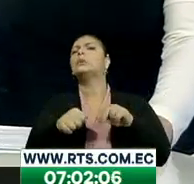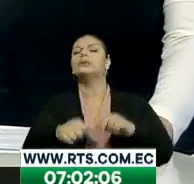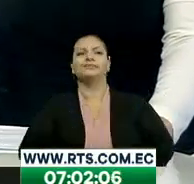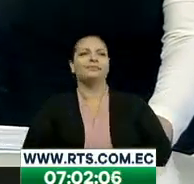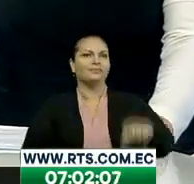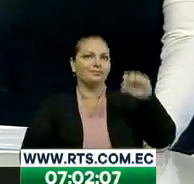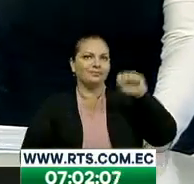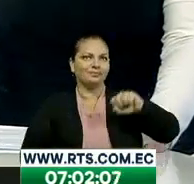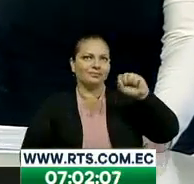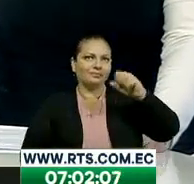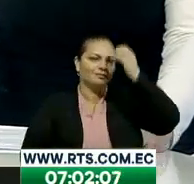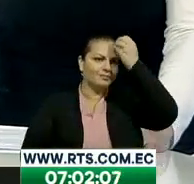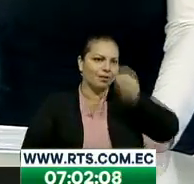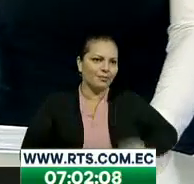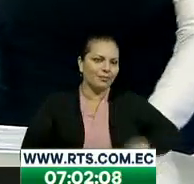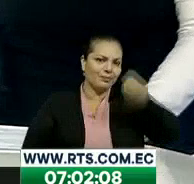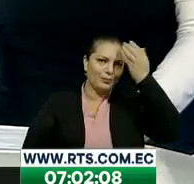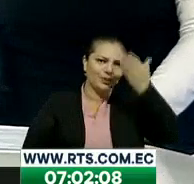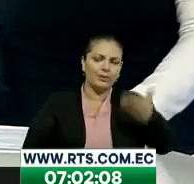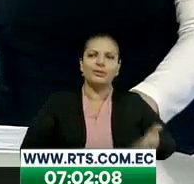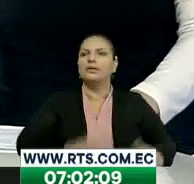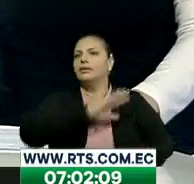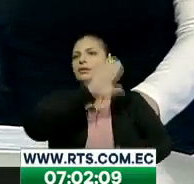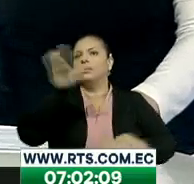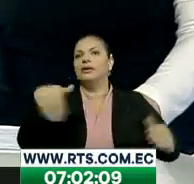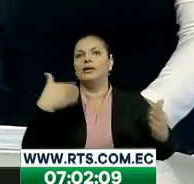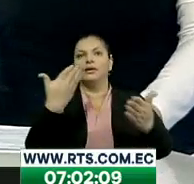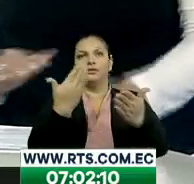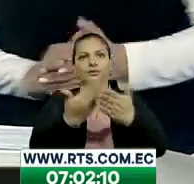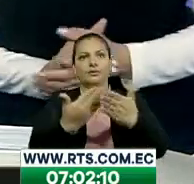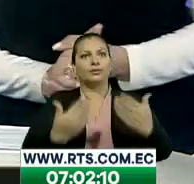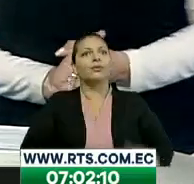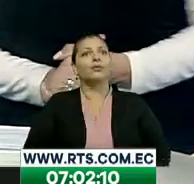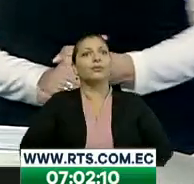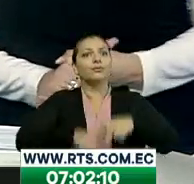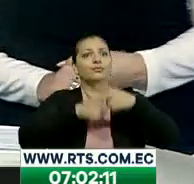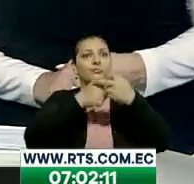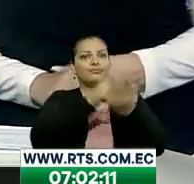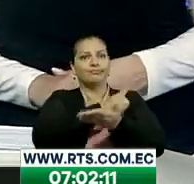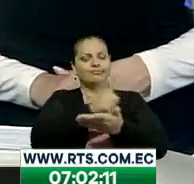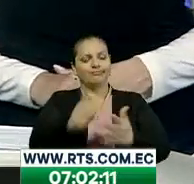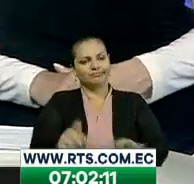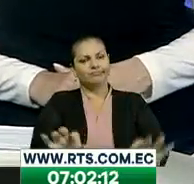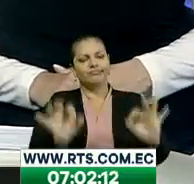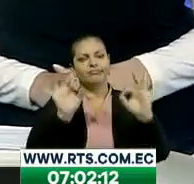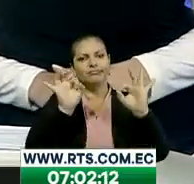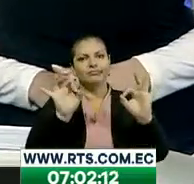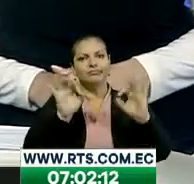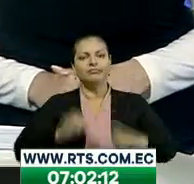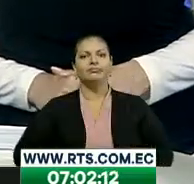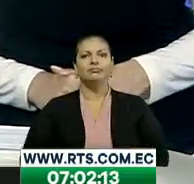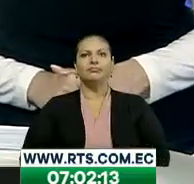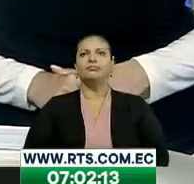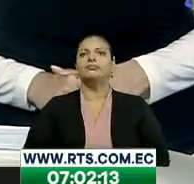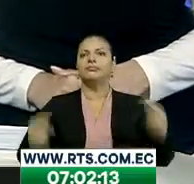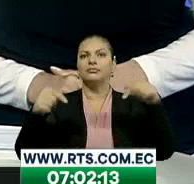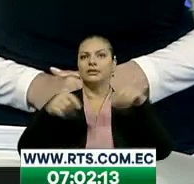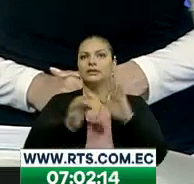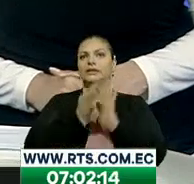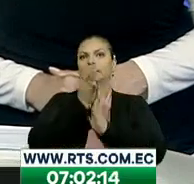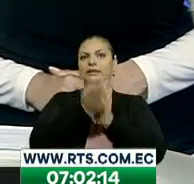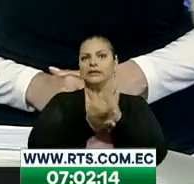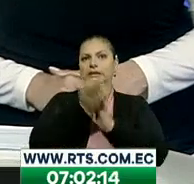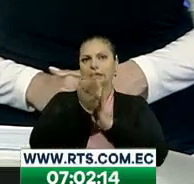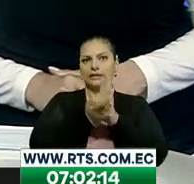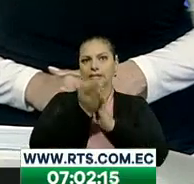Efectivamente, muy buenos días, querida Luisa y amigos. Excelente inicio de semana. Estamos ubicados en la ciudadela Abel